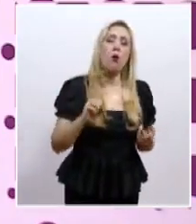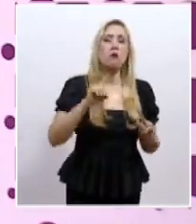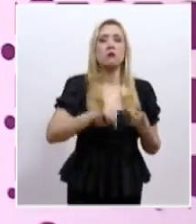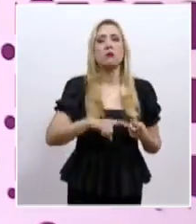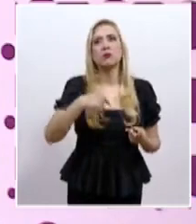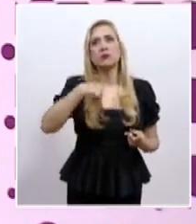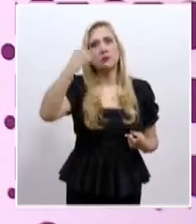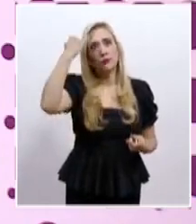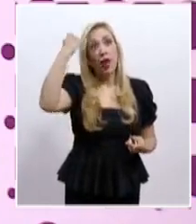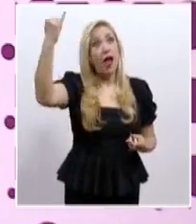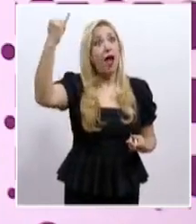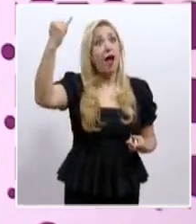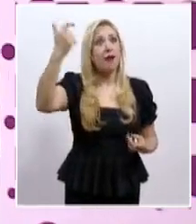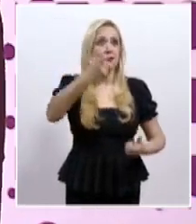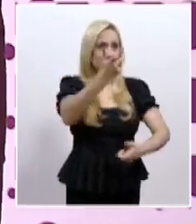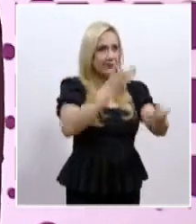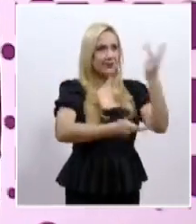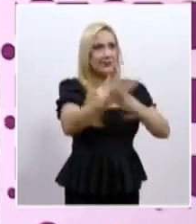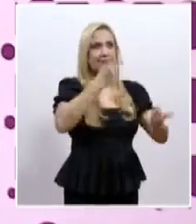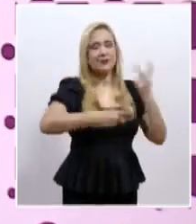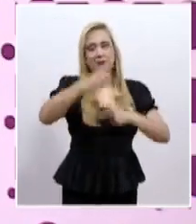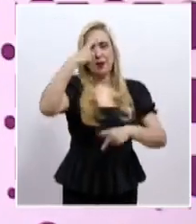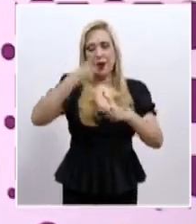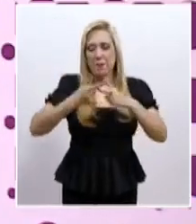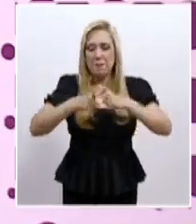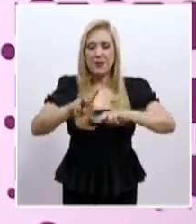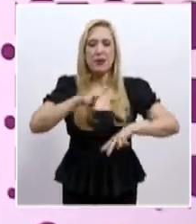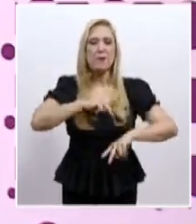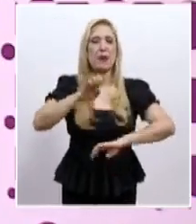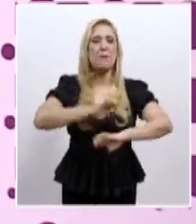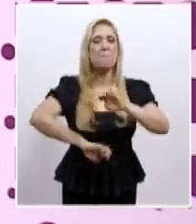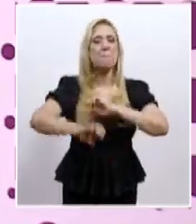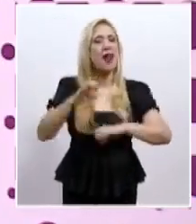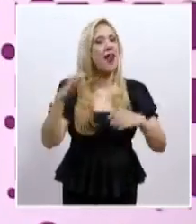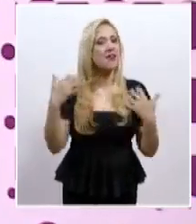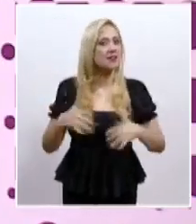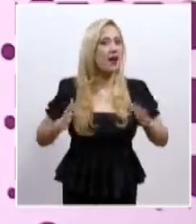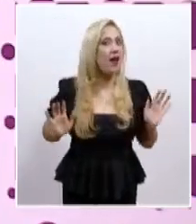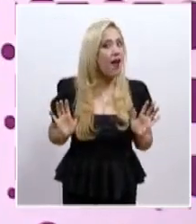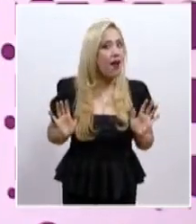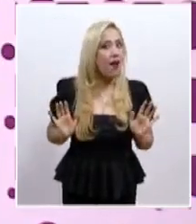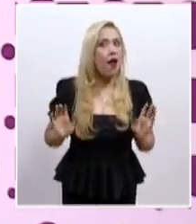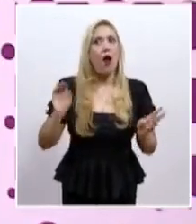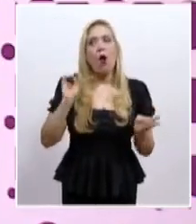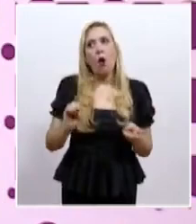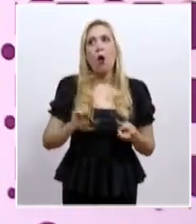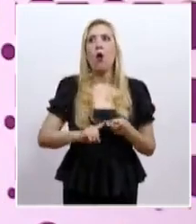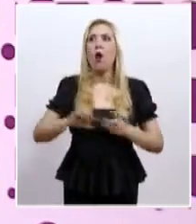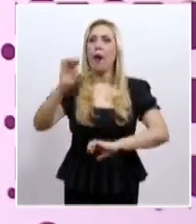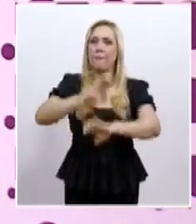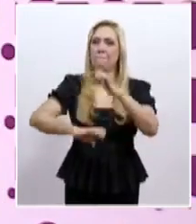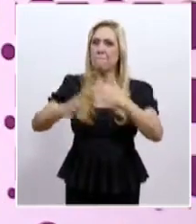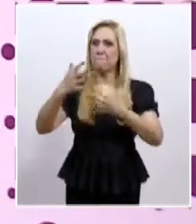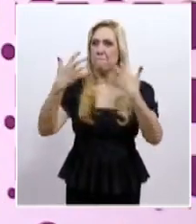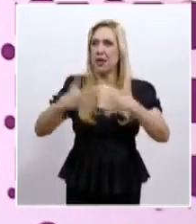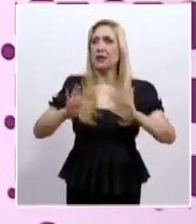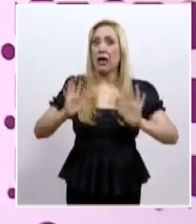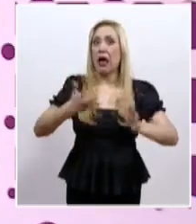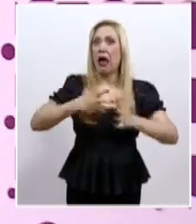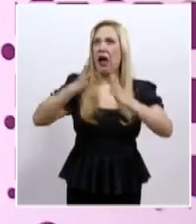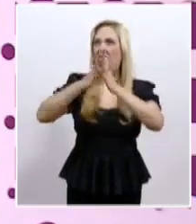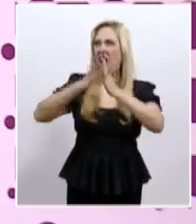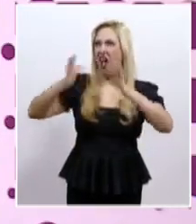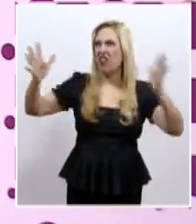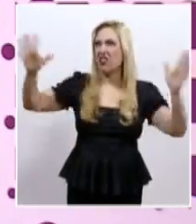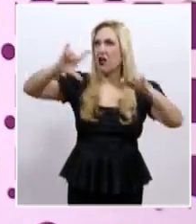de buscar un crédito para poder empezar una pequeña empresa, es la decisión de una empresa grande, tal vez nacional